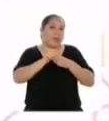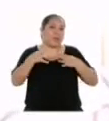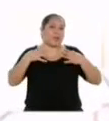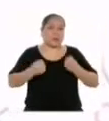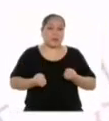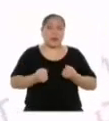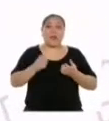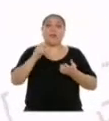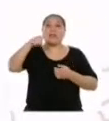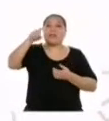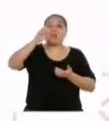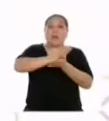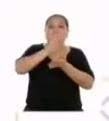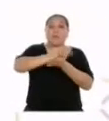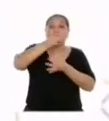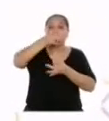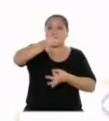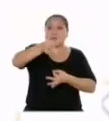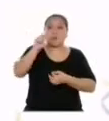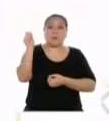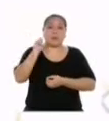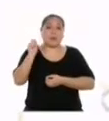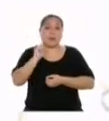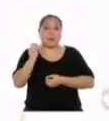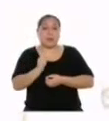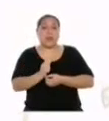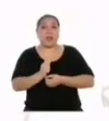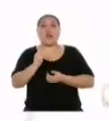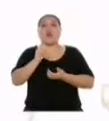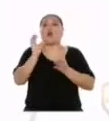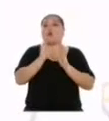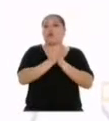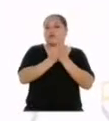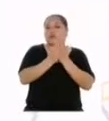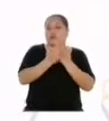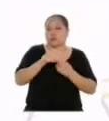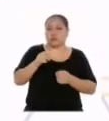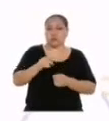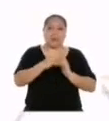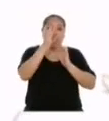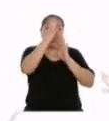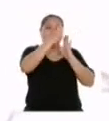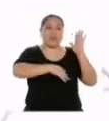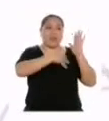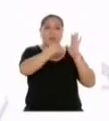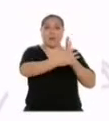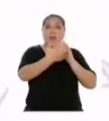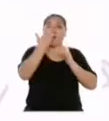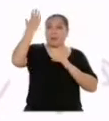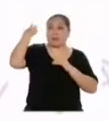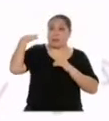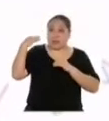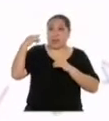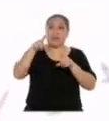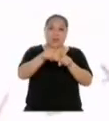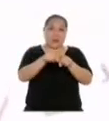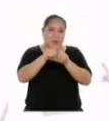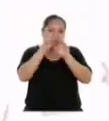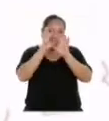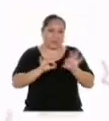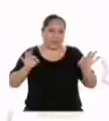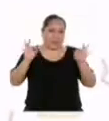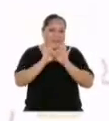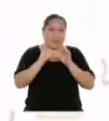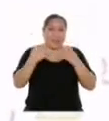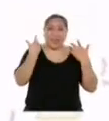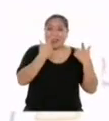o lapicero y un cuaderno de apuntes. La tabla de frecuencias que realizamos en el programa anterior también es indispensable. ¿Listas